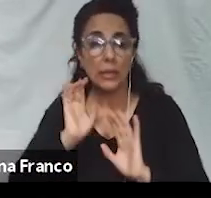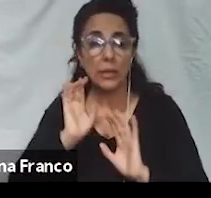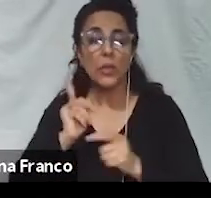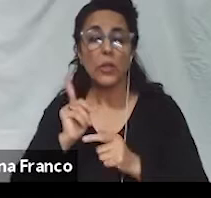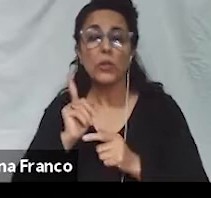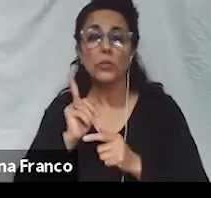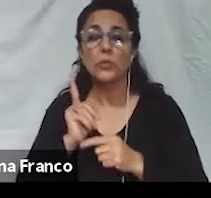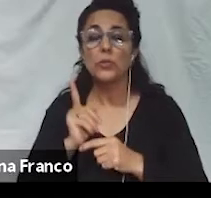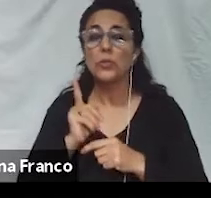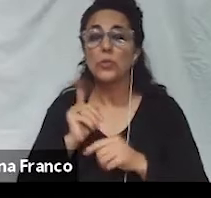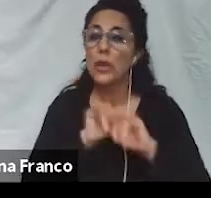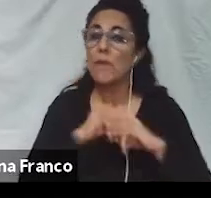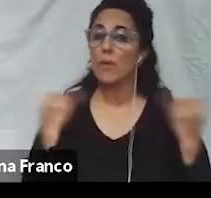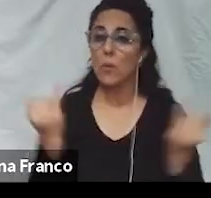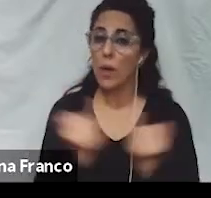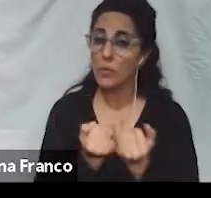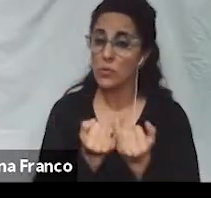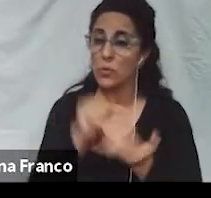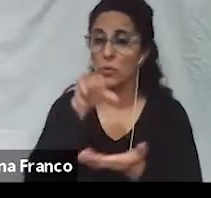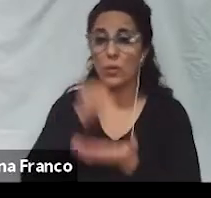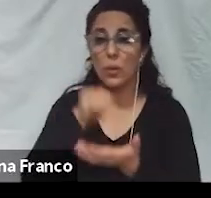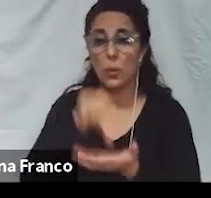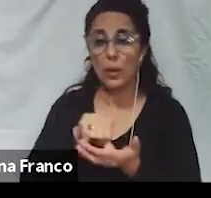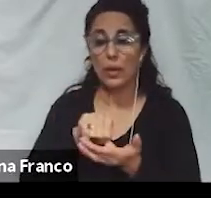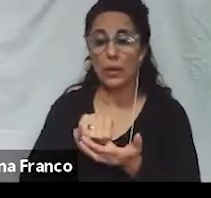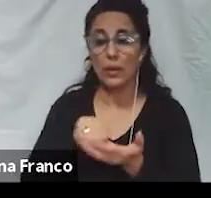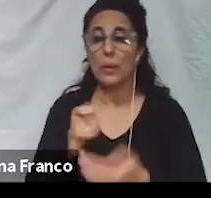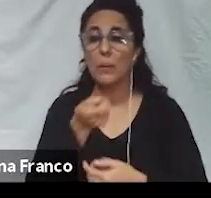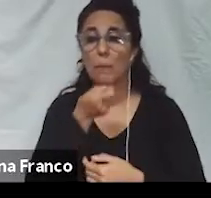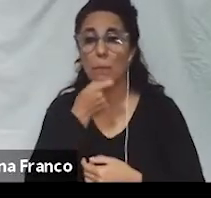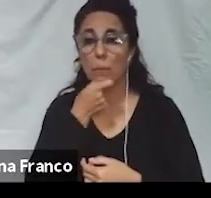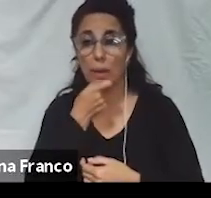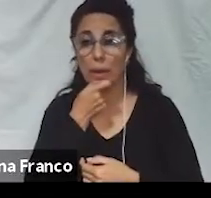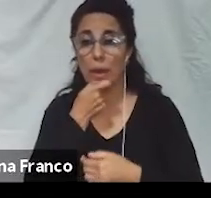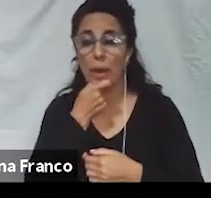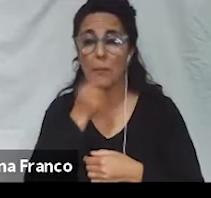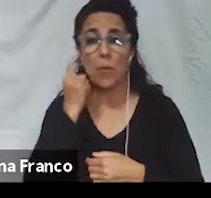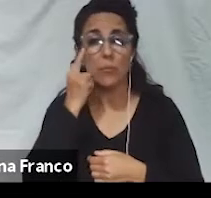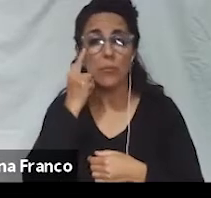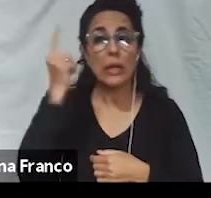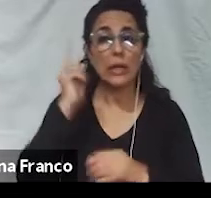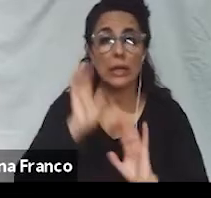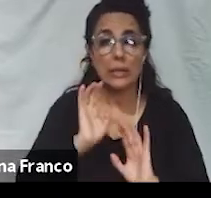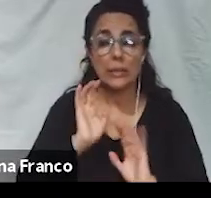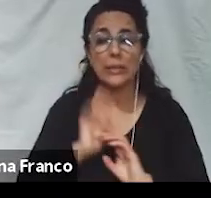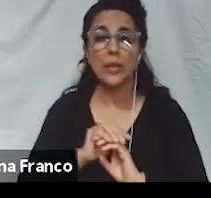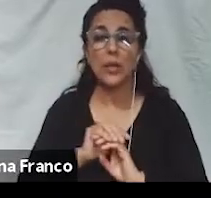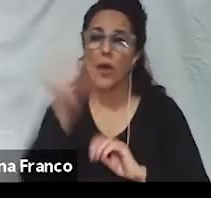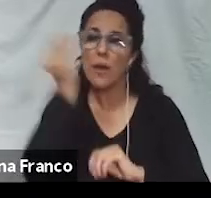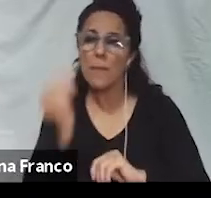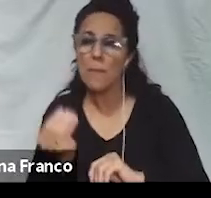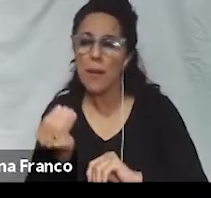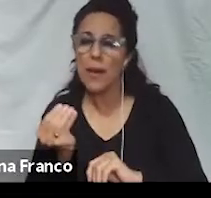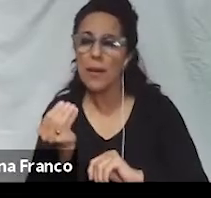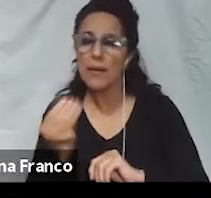son contra los que nosotros vamos a evaluar nuestro sitio, ¿no? Por ejemplo, el criterio que dice que